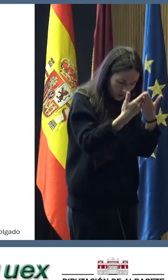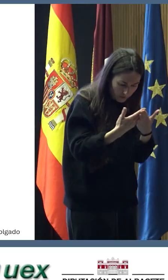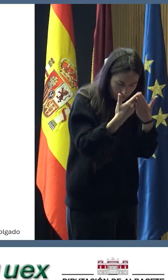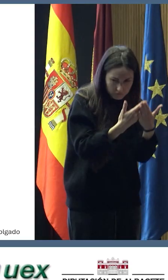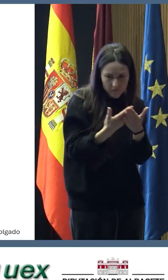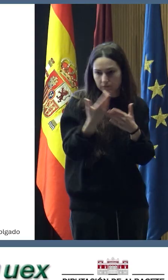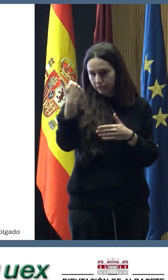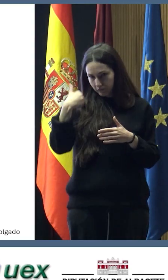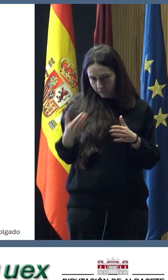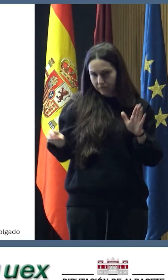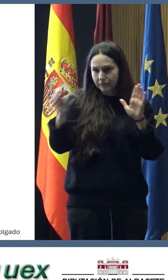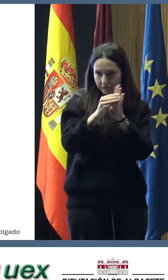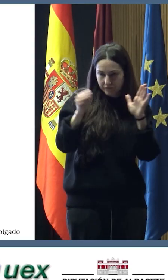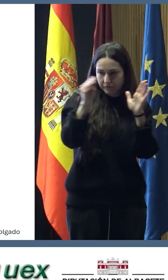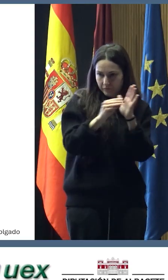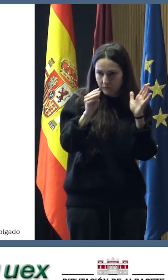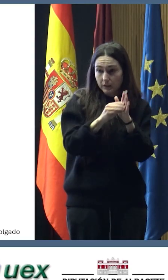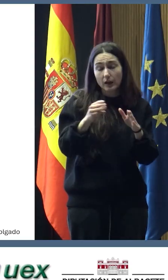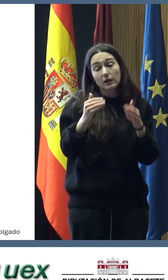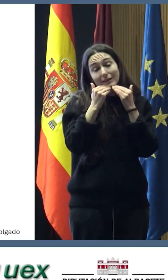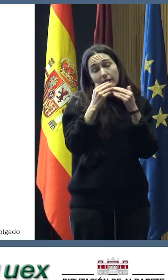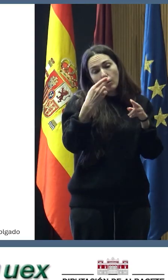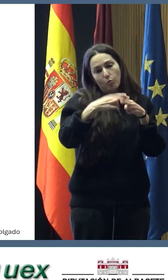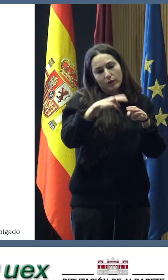están incorporando, gracias a las políticas actuales,